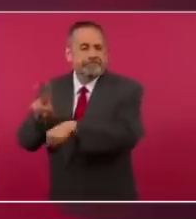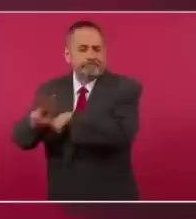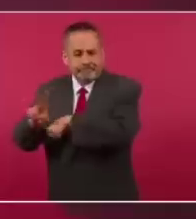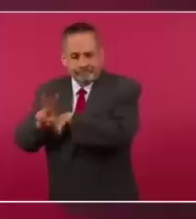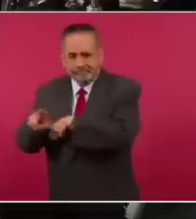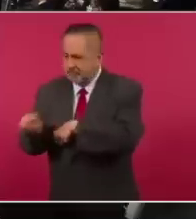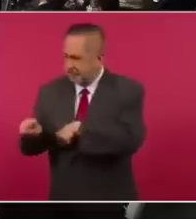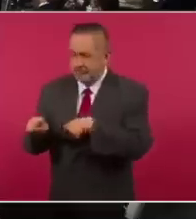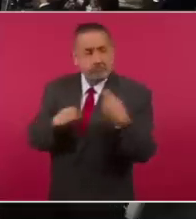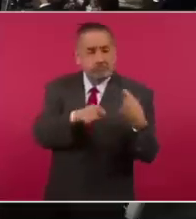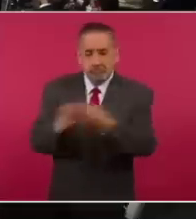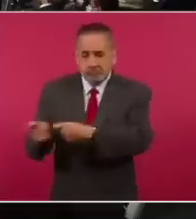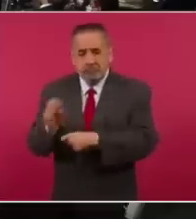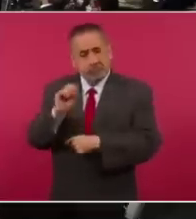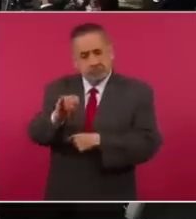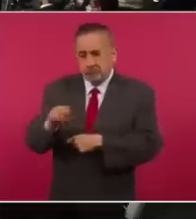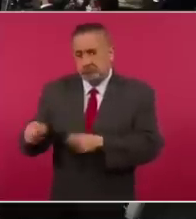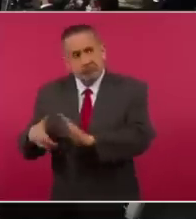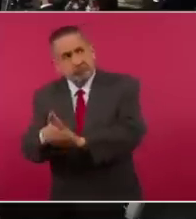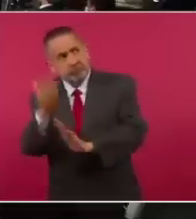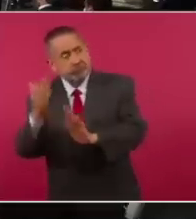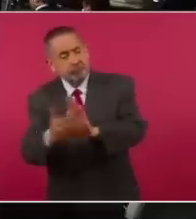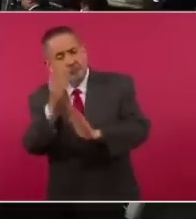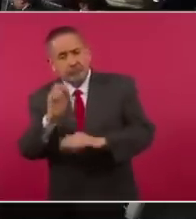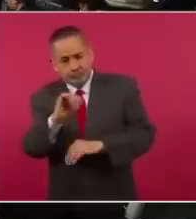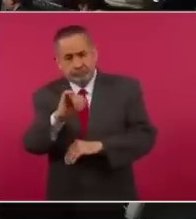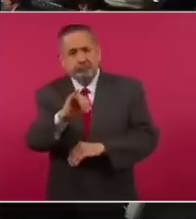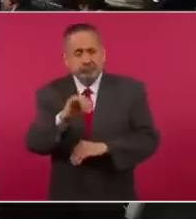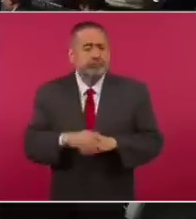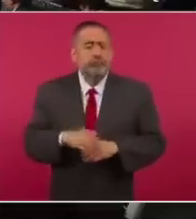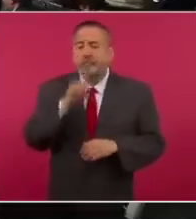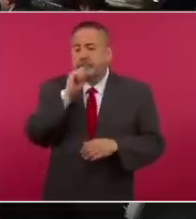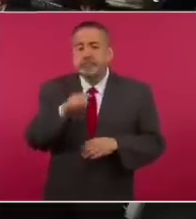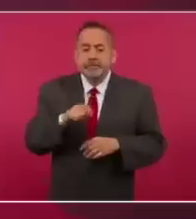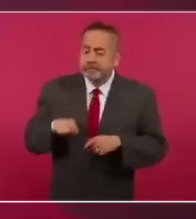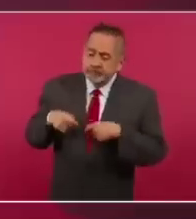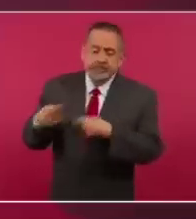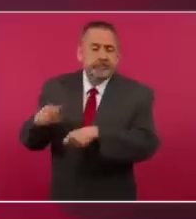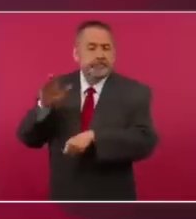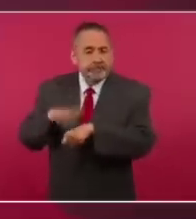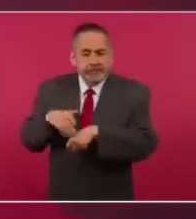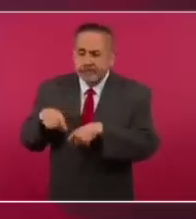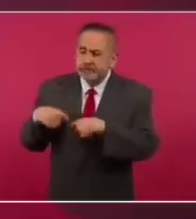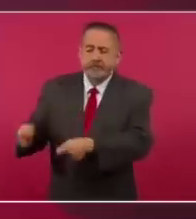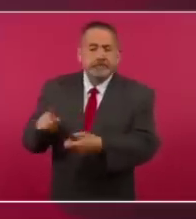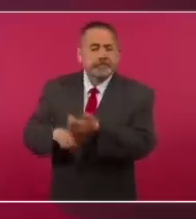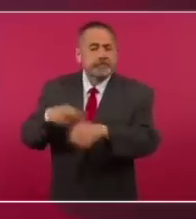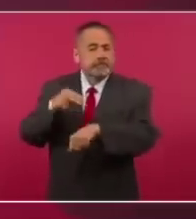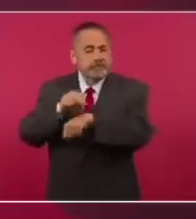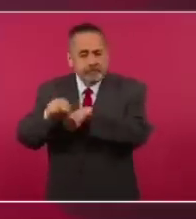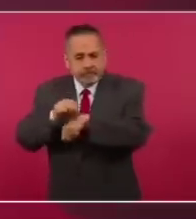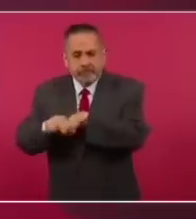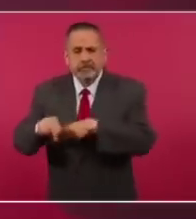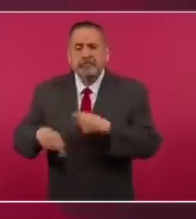venezolanos, y se quiere ampliar esto en el caso de Nicaragua,